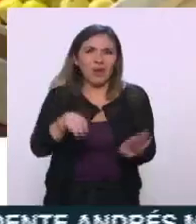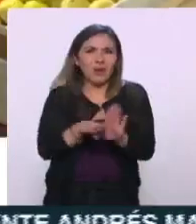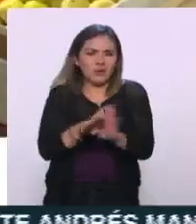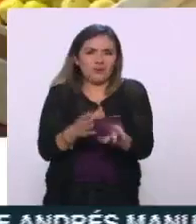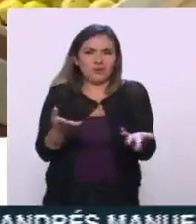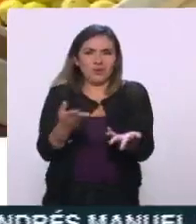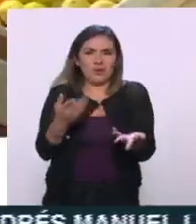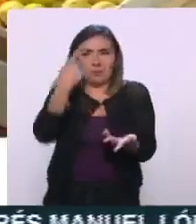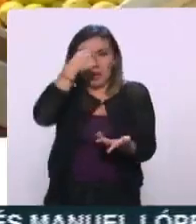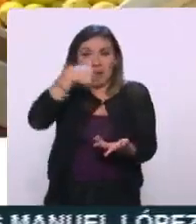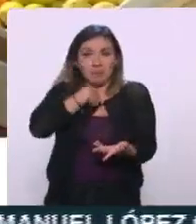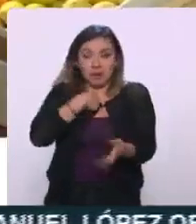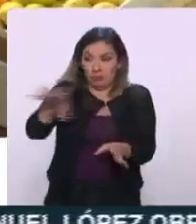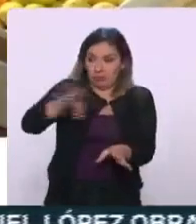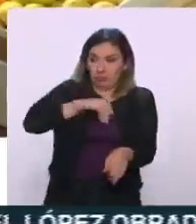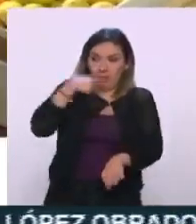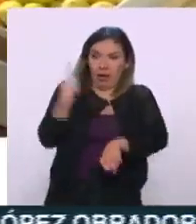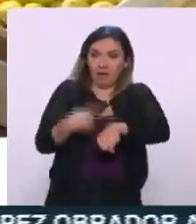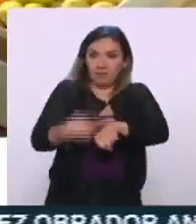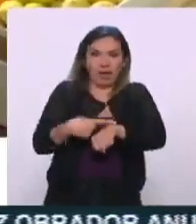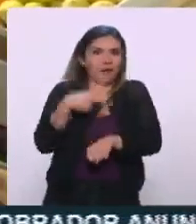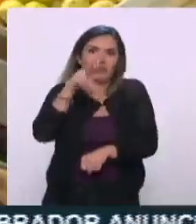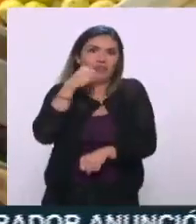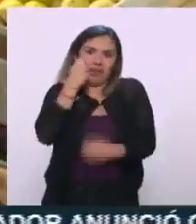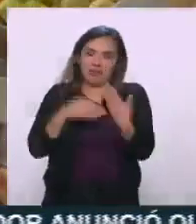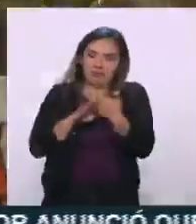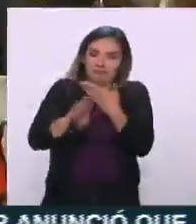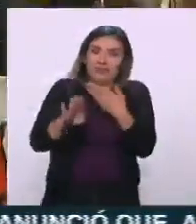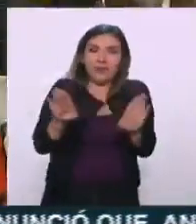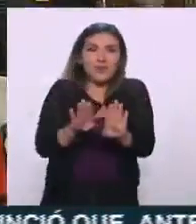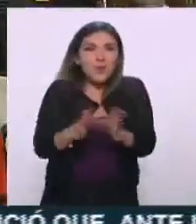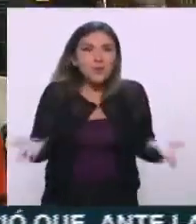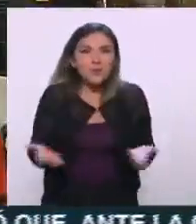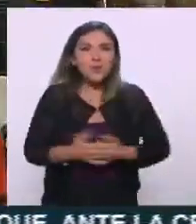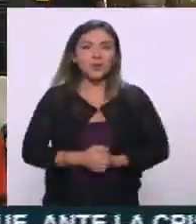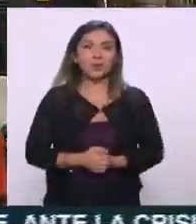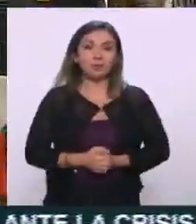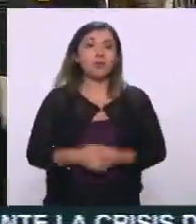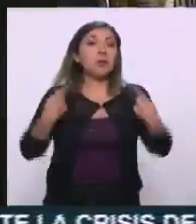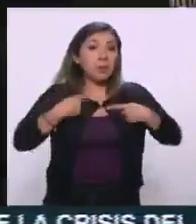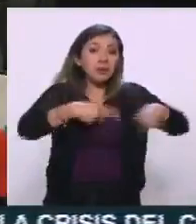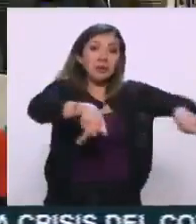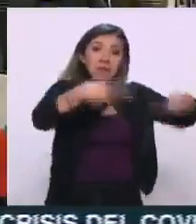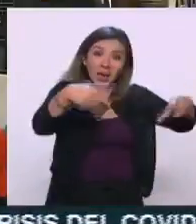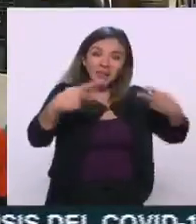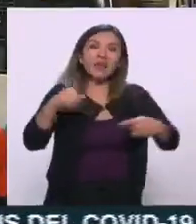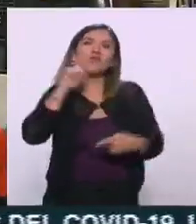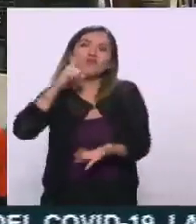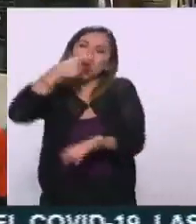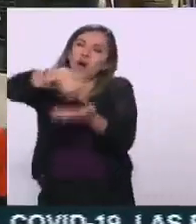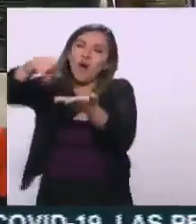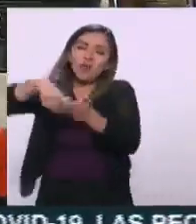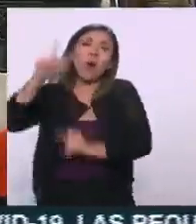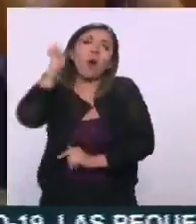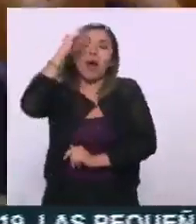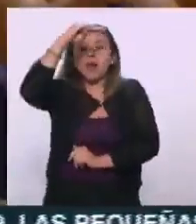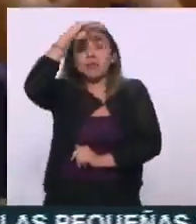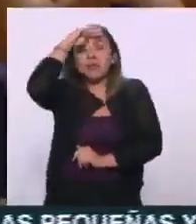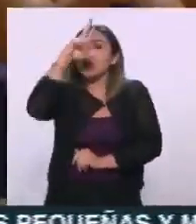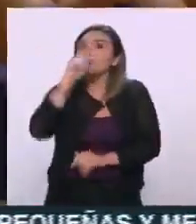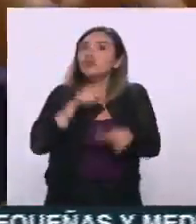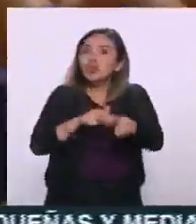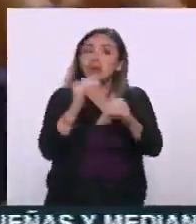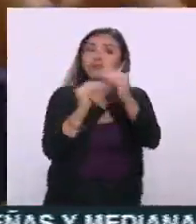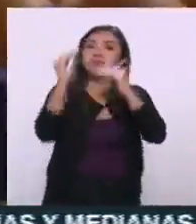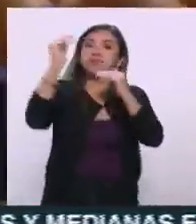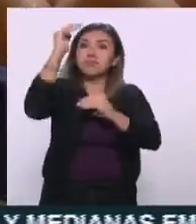que me dé la enfermedad o sea, no como. Tanto vendedores como amas de casa esperan que no sigan aumentando los